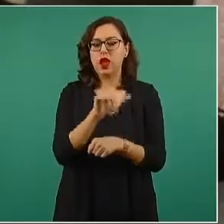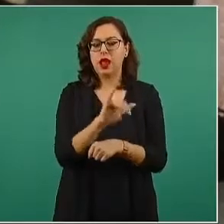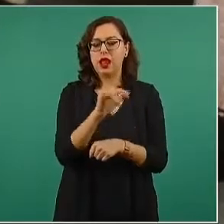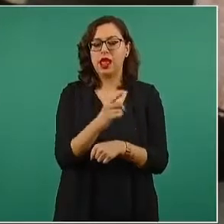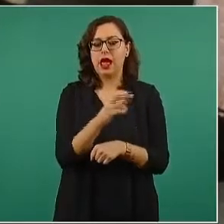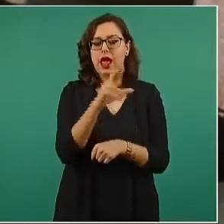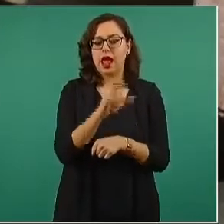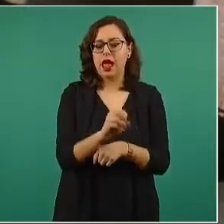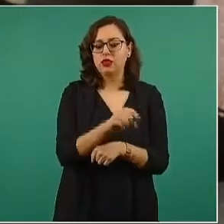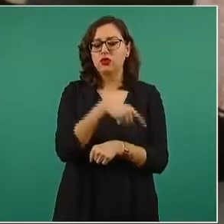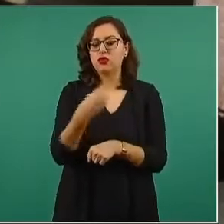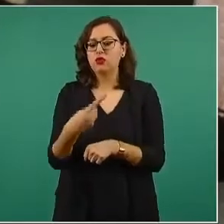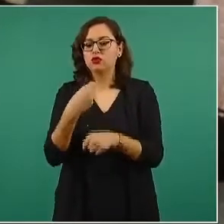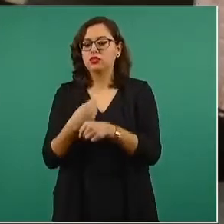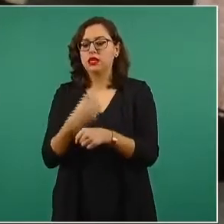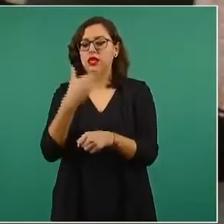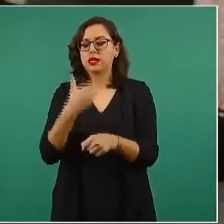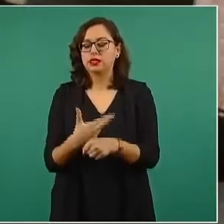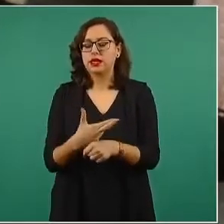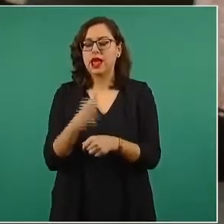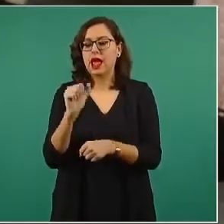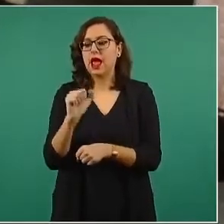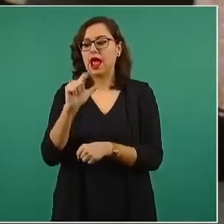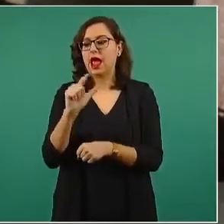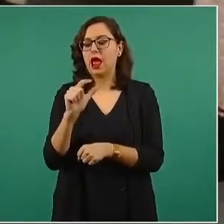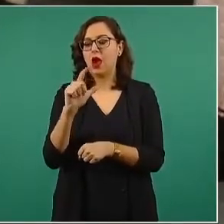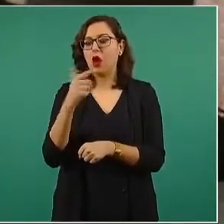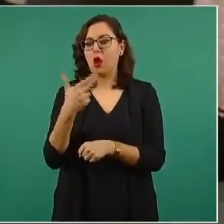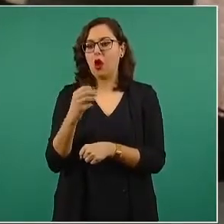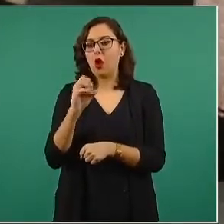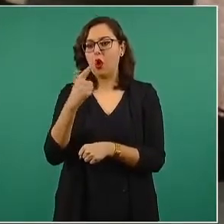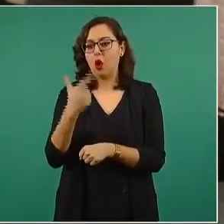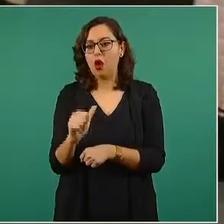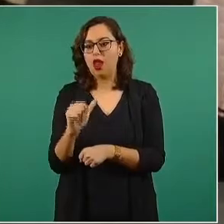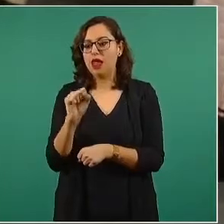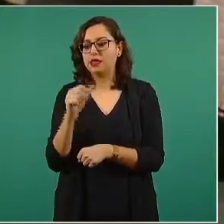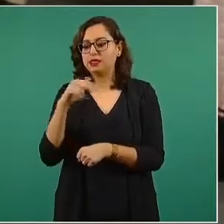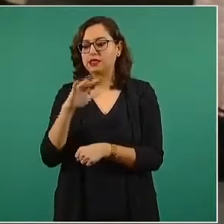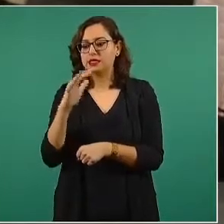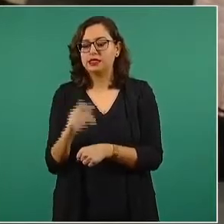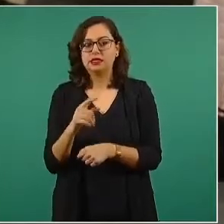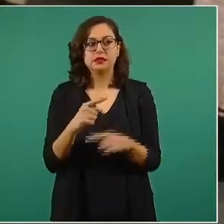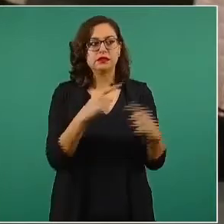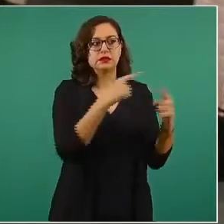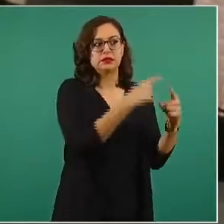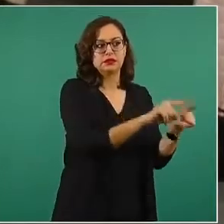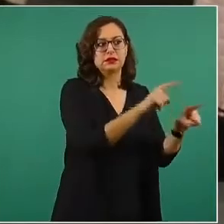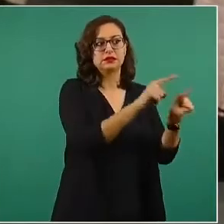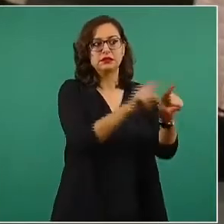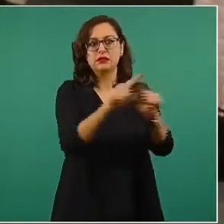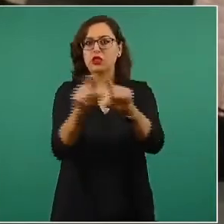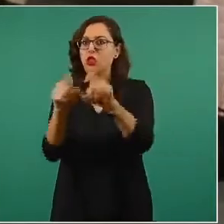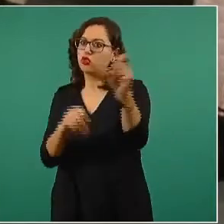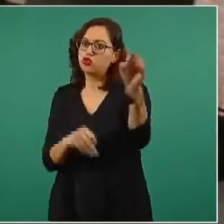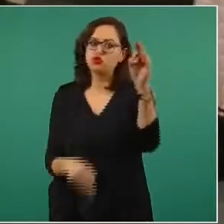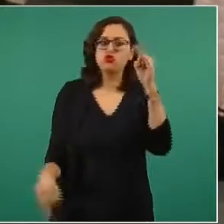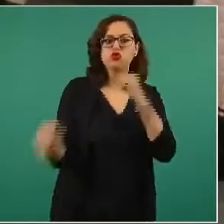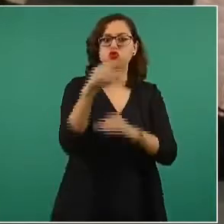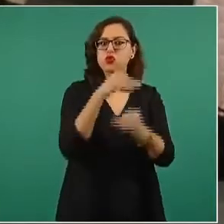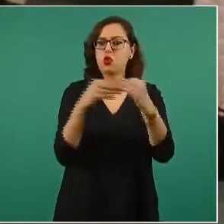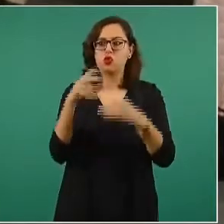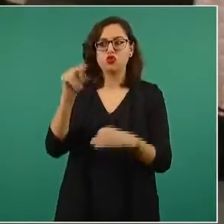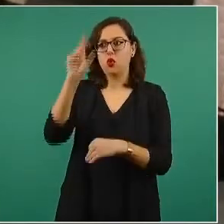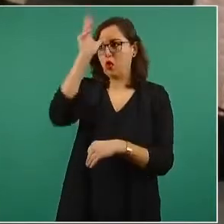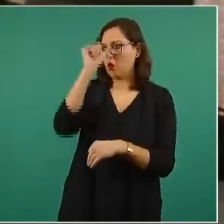secretaria Olga Sánchez Cordero, y se había acordado que no se iba a publicar porque es un retroceso esa ley al